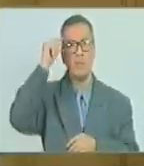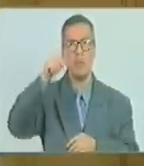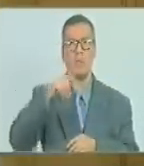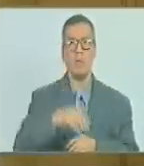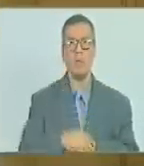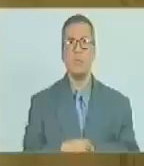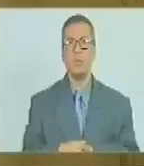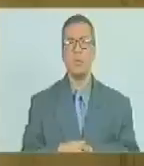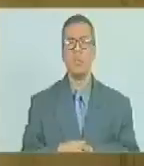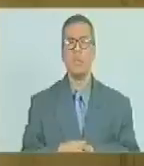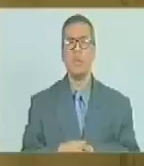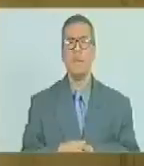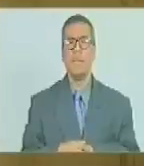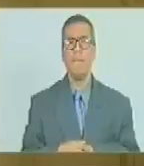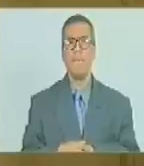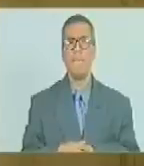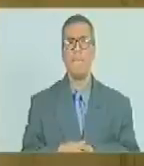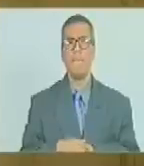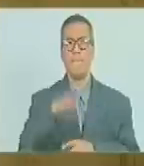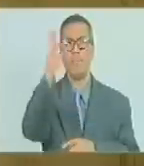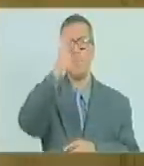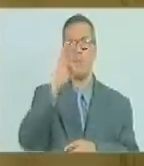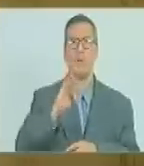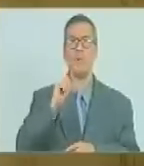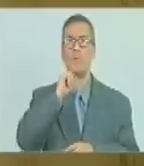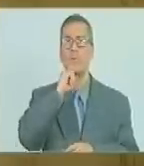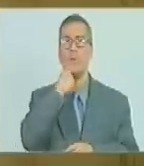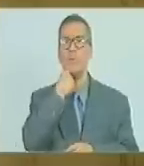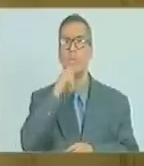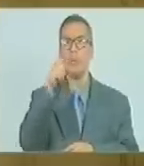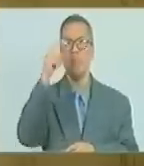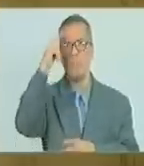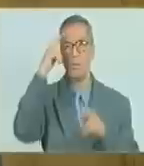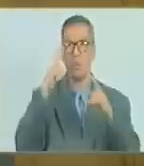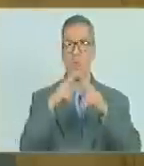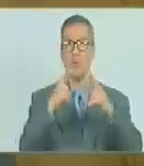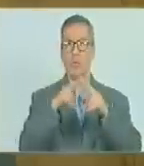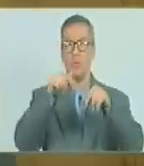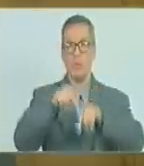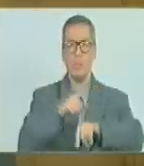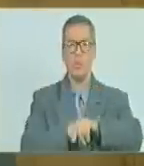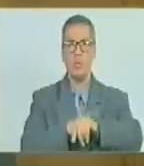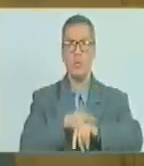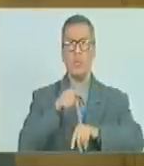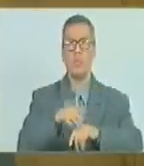cual la Federación Rusia, como la conocemos en la actualidad,